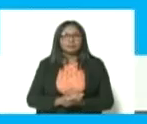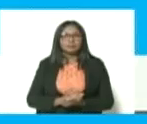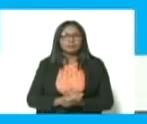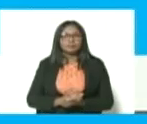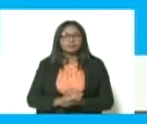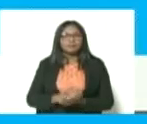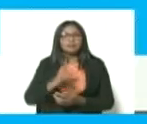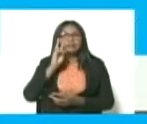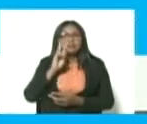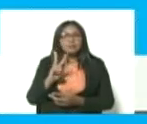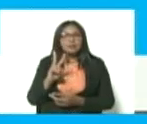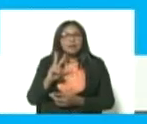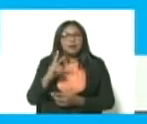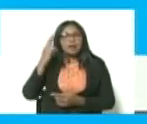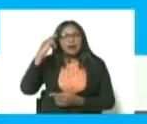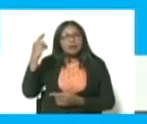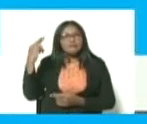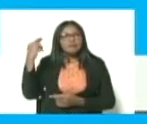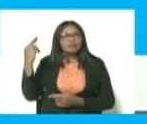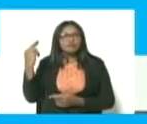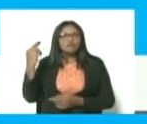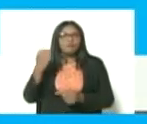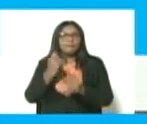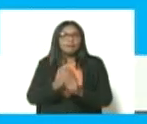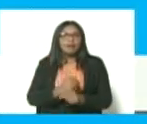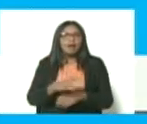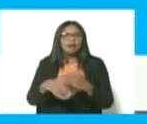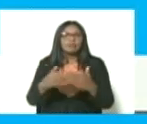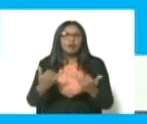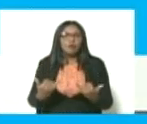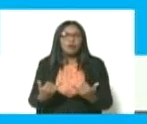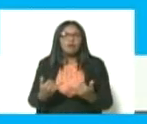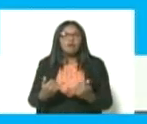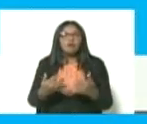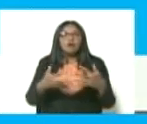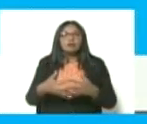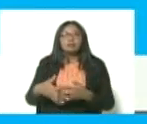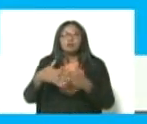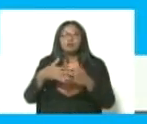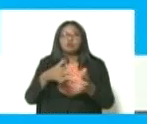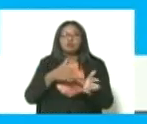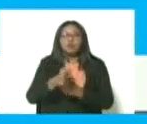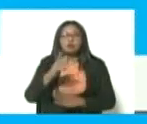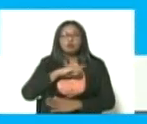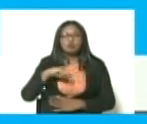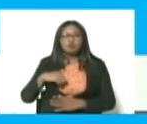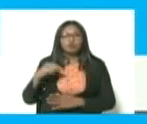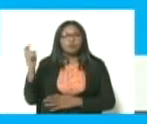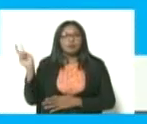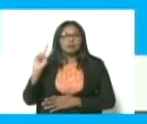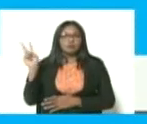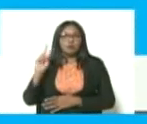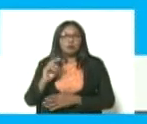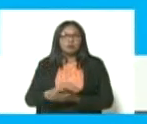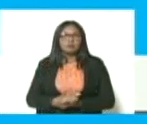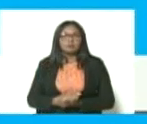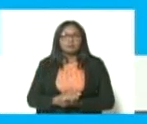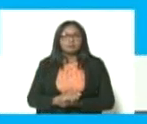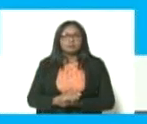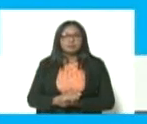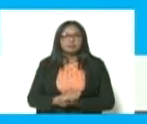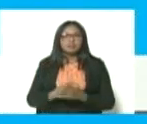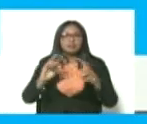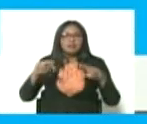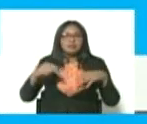reflexión y una rectificación a fondo en el poder de los Estados Unidos sobre Venezuela. Que sea una